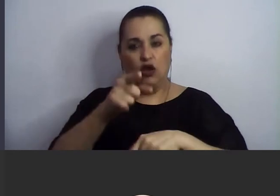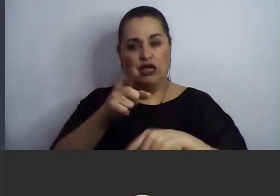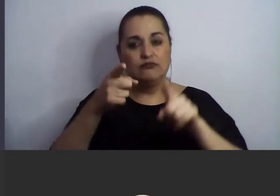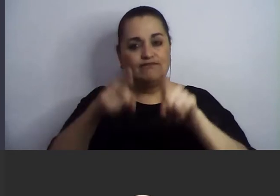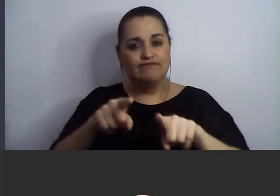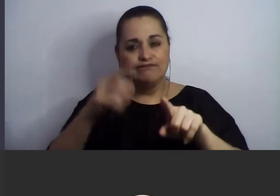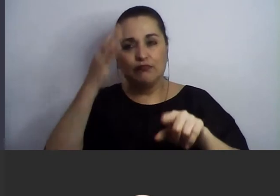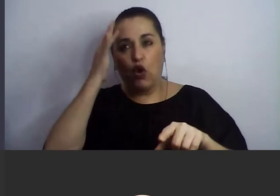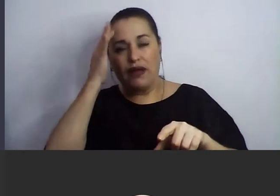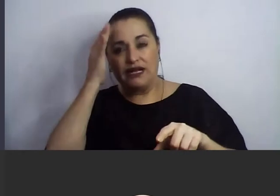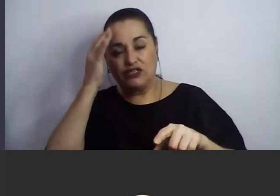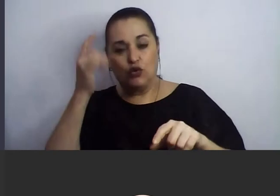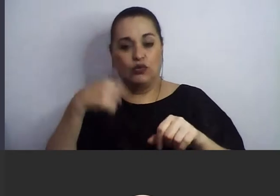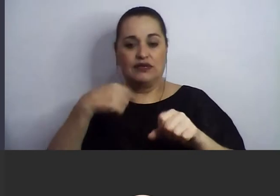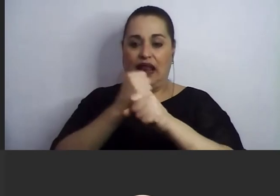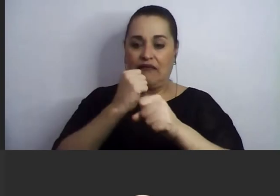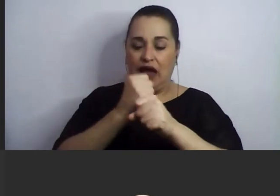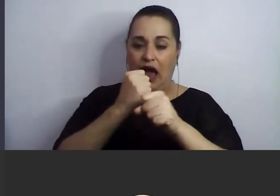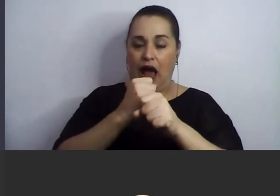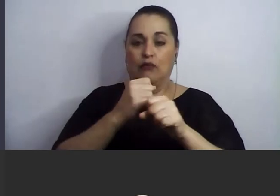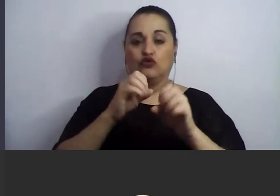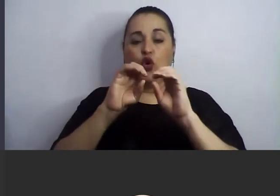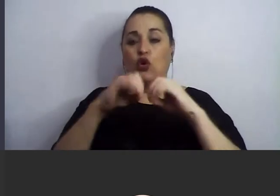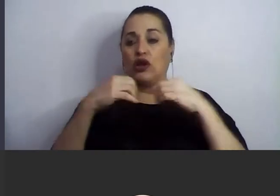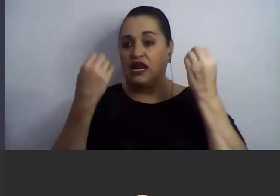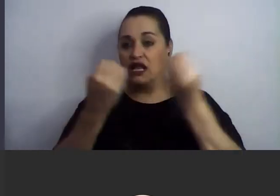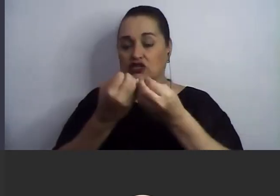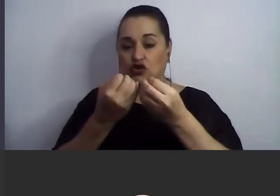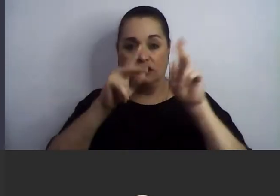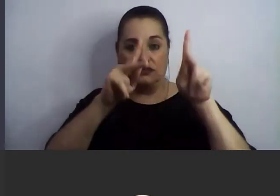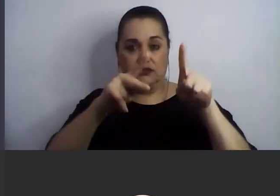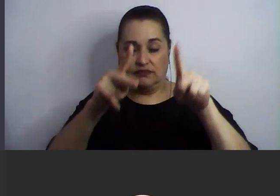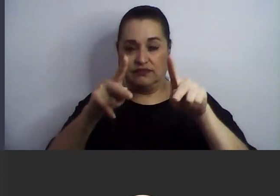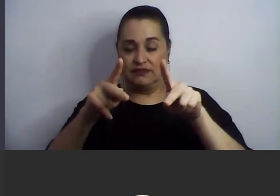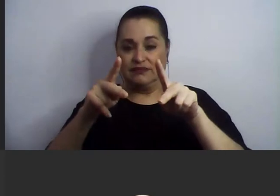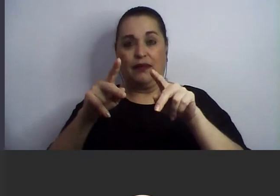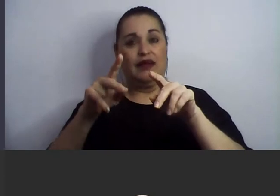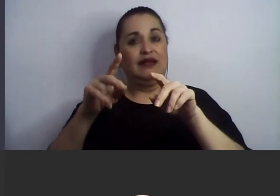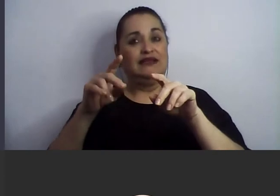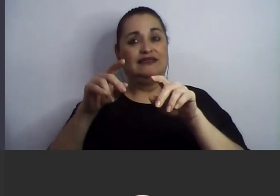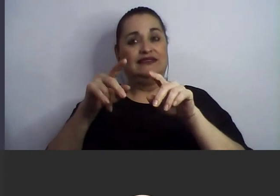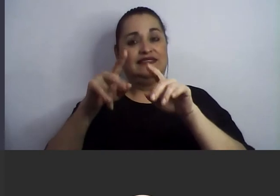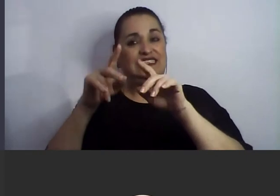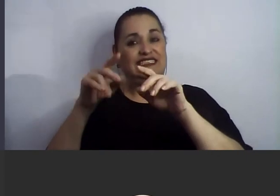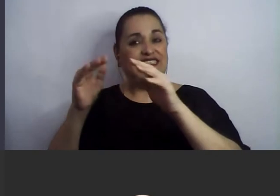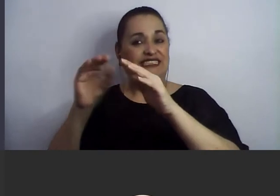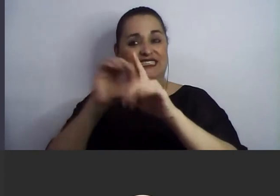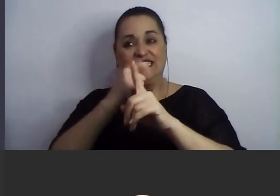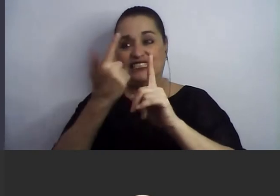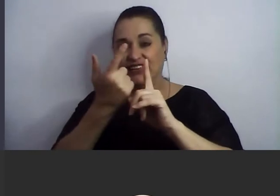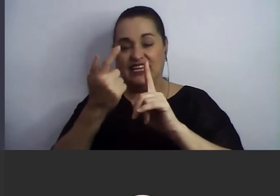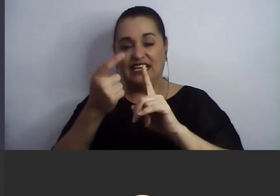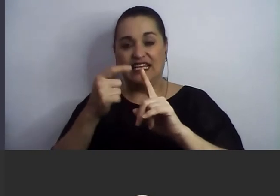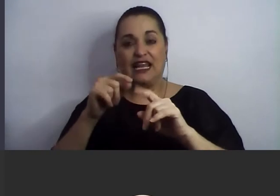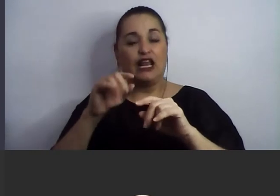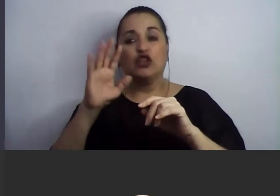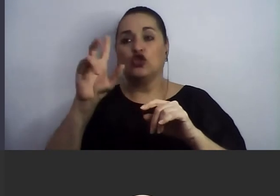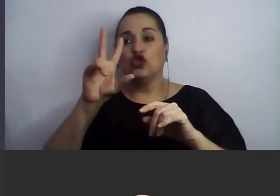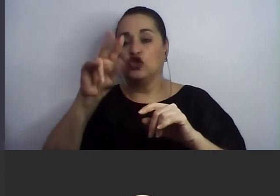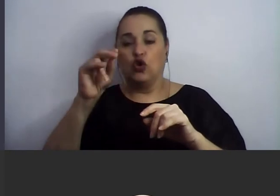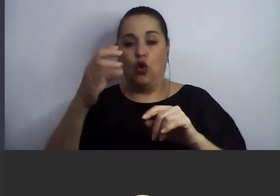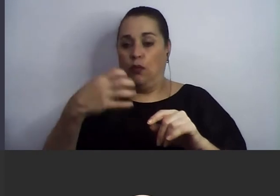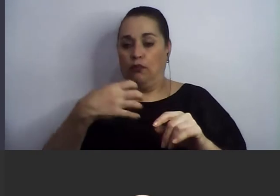los que trabajamos en las organizaciones de la sociedad civil con las menores de edad no está haciendo una apropiación de los